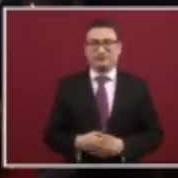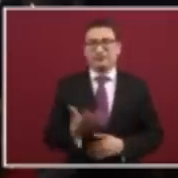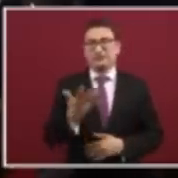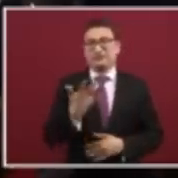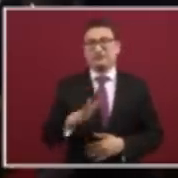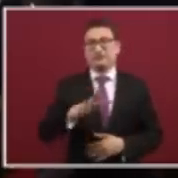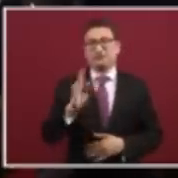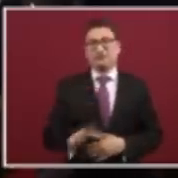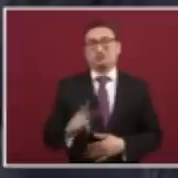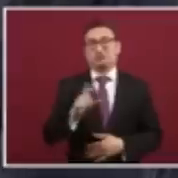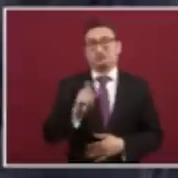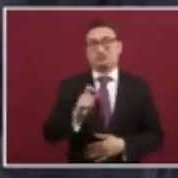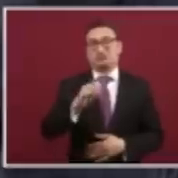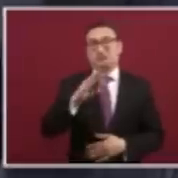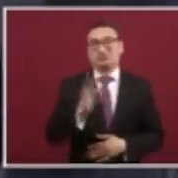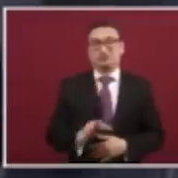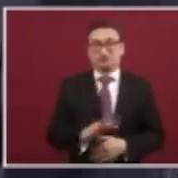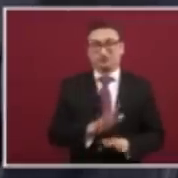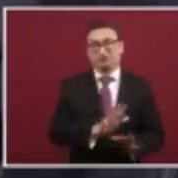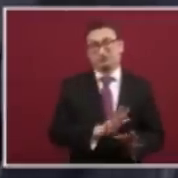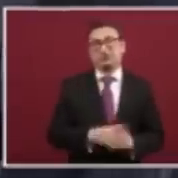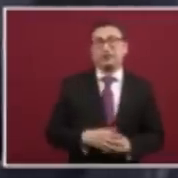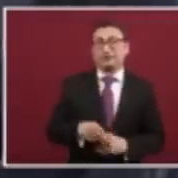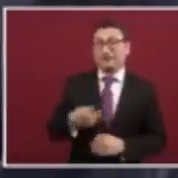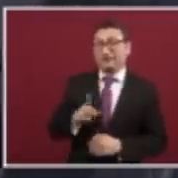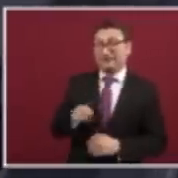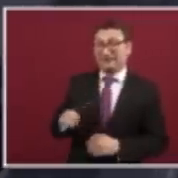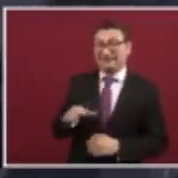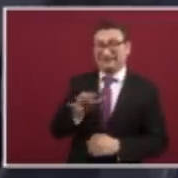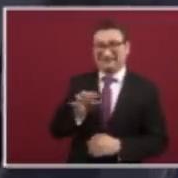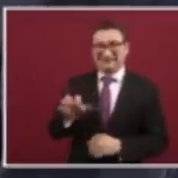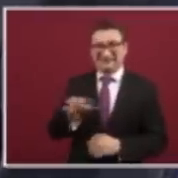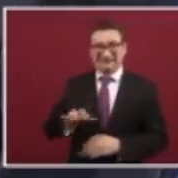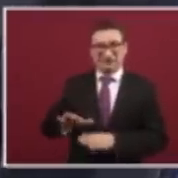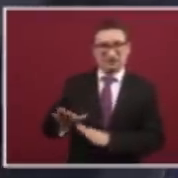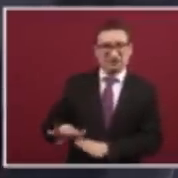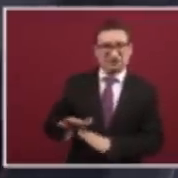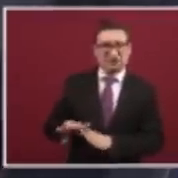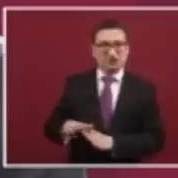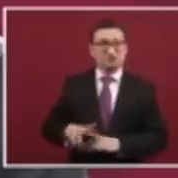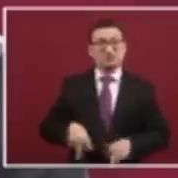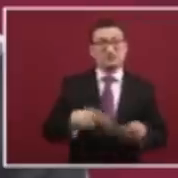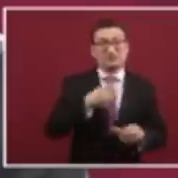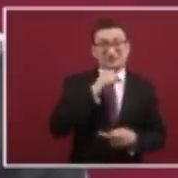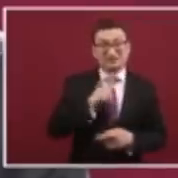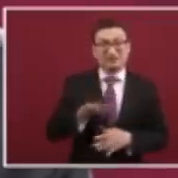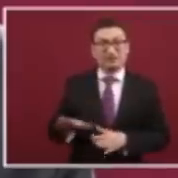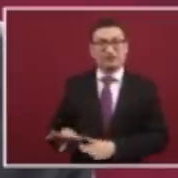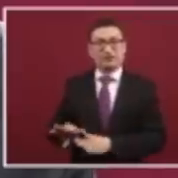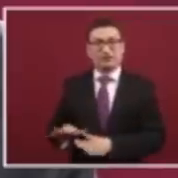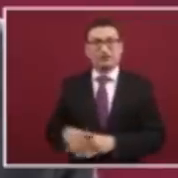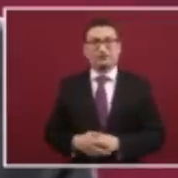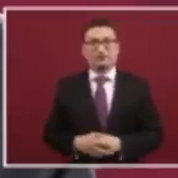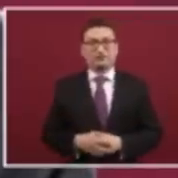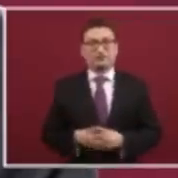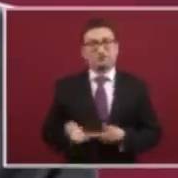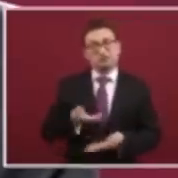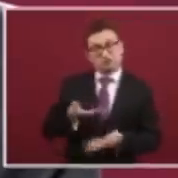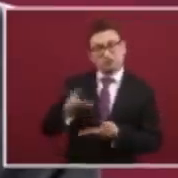10%, 20%, pero en las 500 que no se ofrecían y que eran